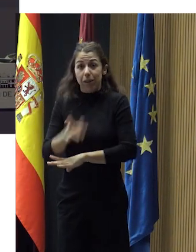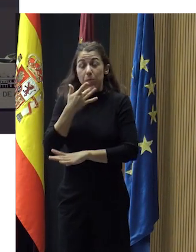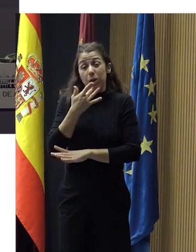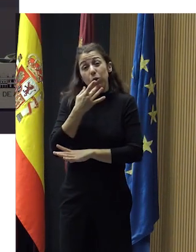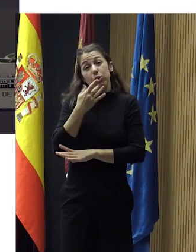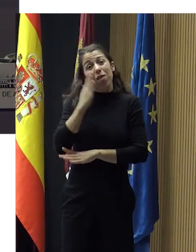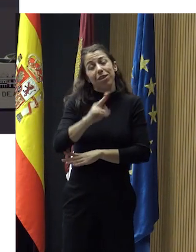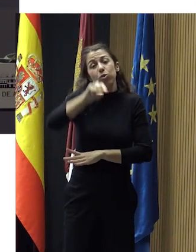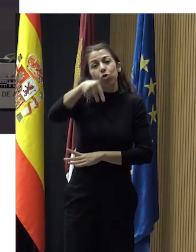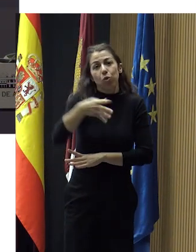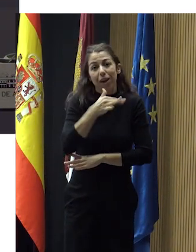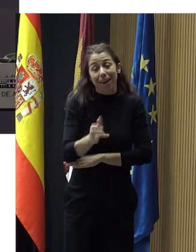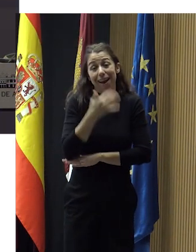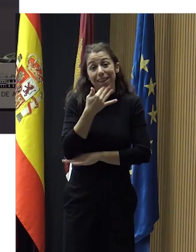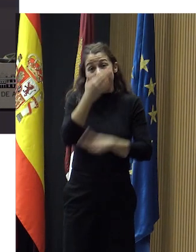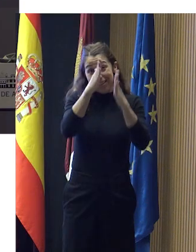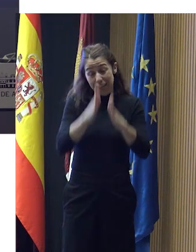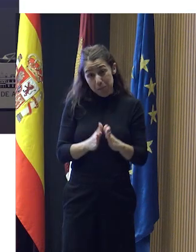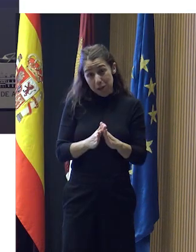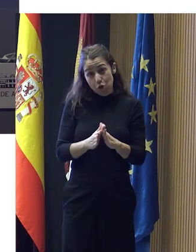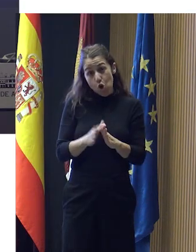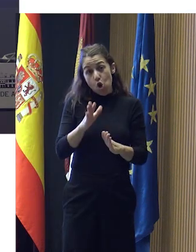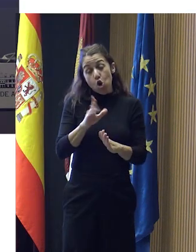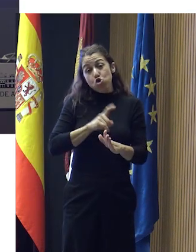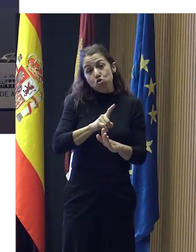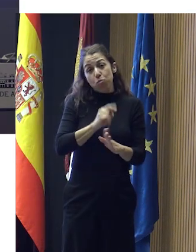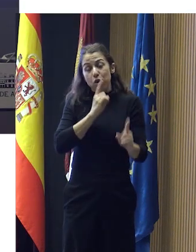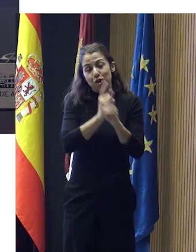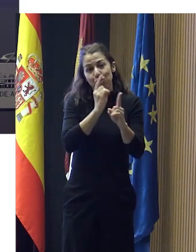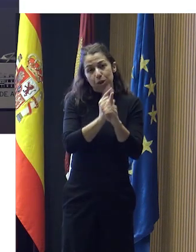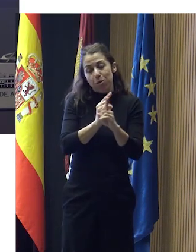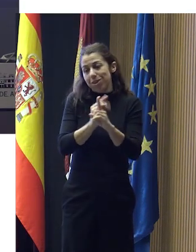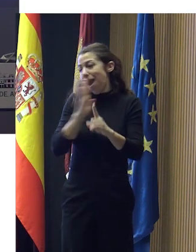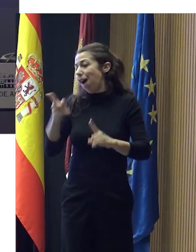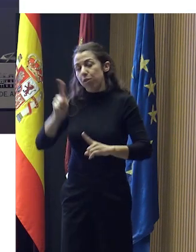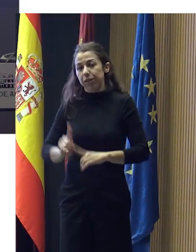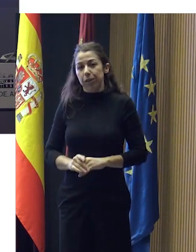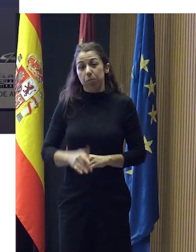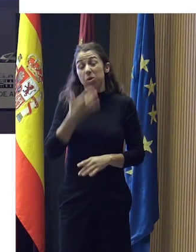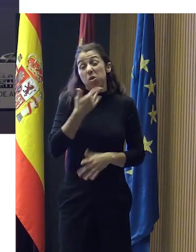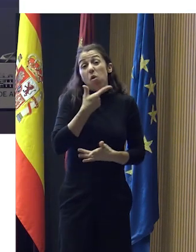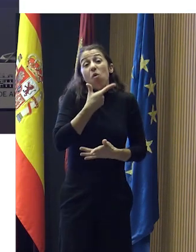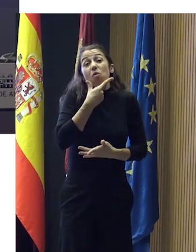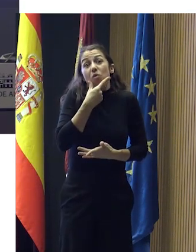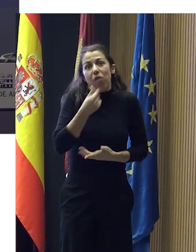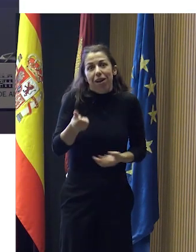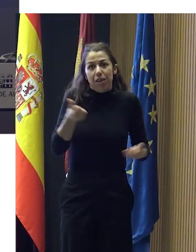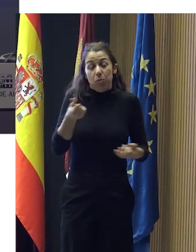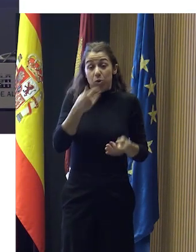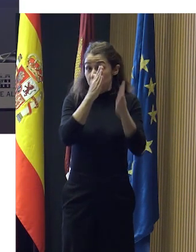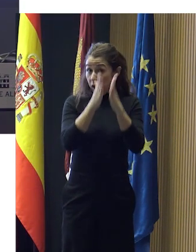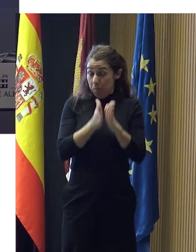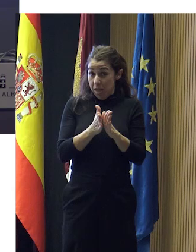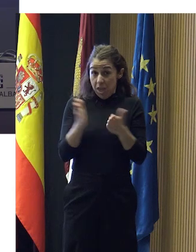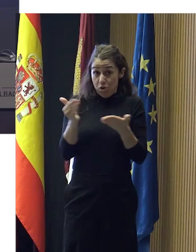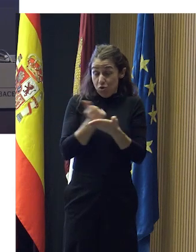secundarios que están asociados a los tratamientos antitumorales. Muy bien, si esto fuera tan sencillo, todos los tratamientos